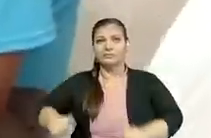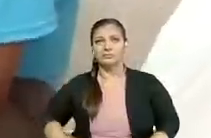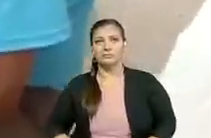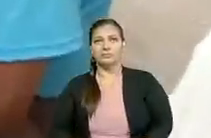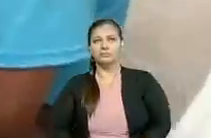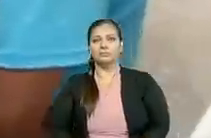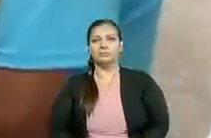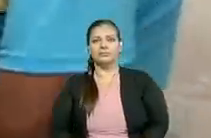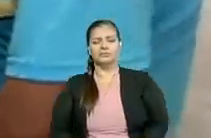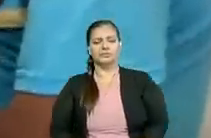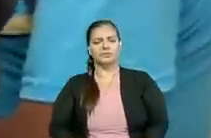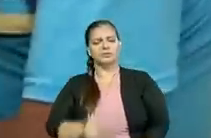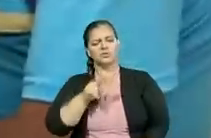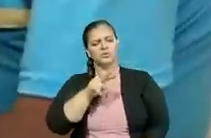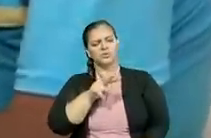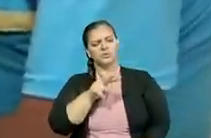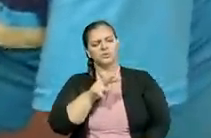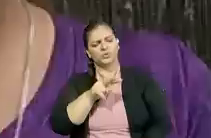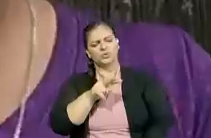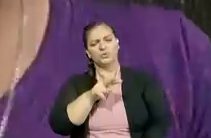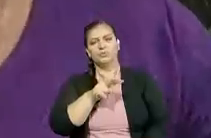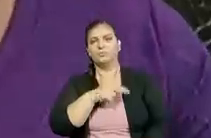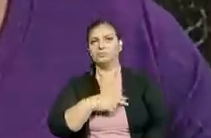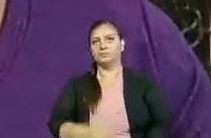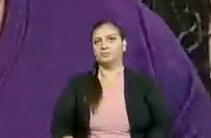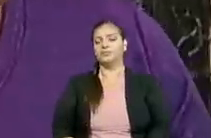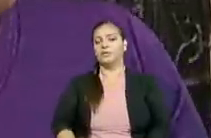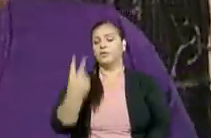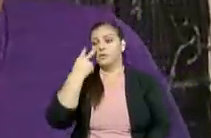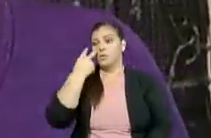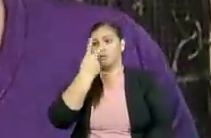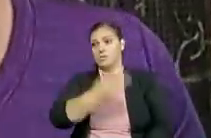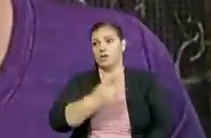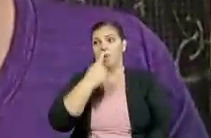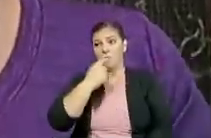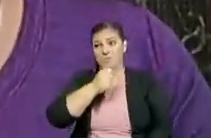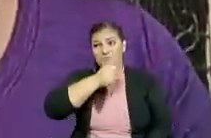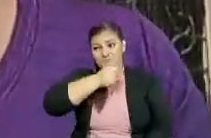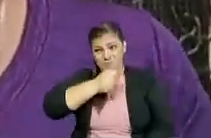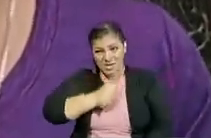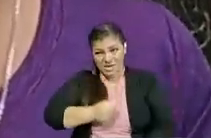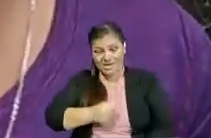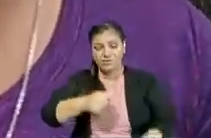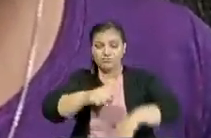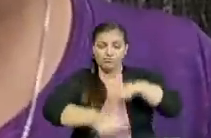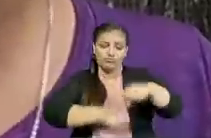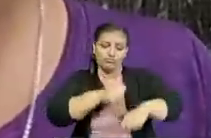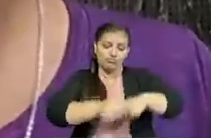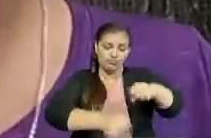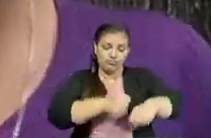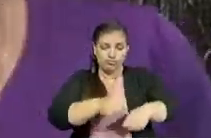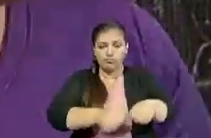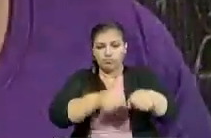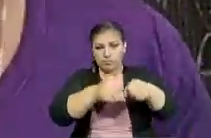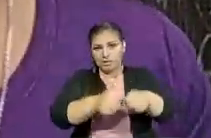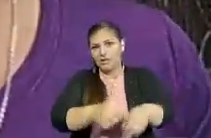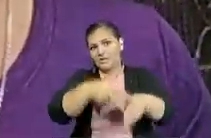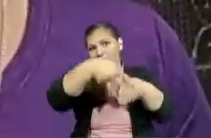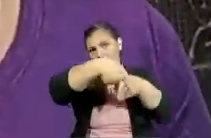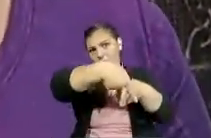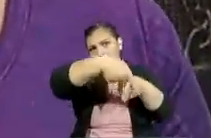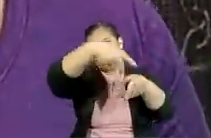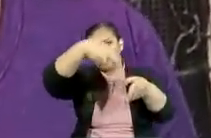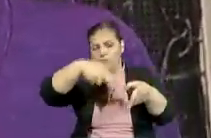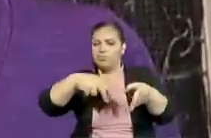el pillo que robó su bicicleta. A unos 10 minutos, él estaba comprando. Él dejó su bicicleta estacionada y ya cuando se